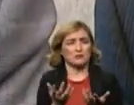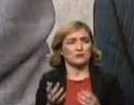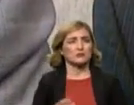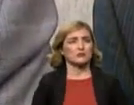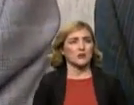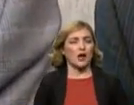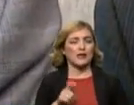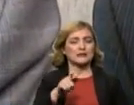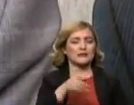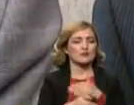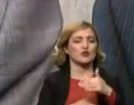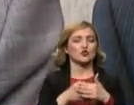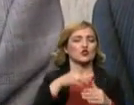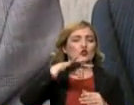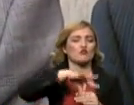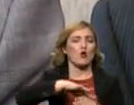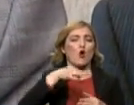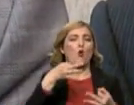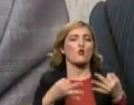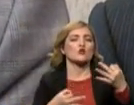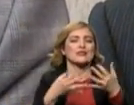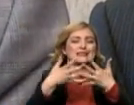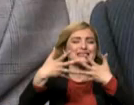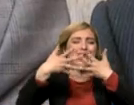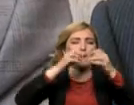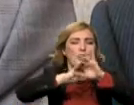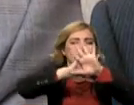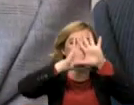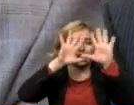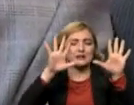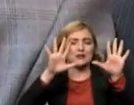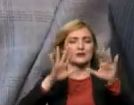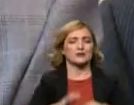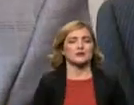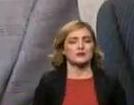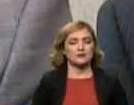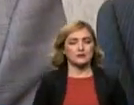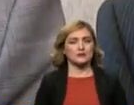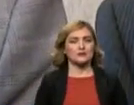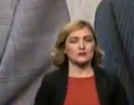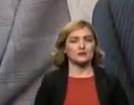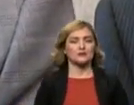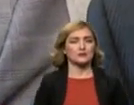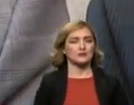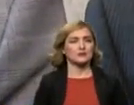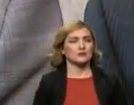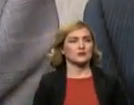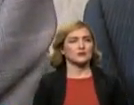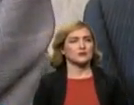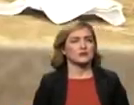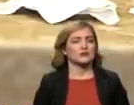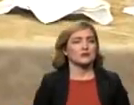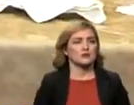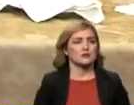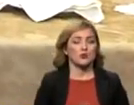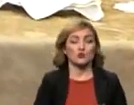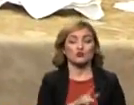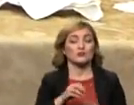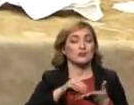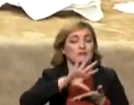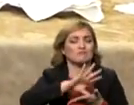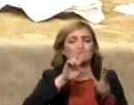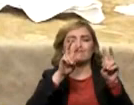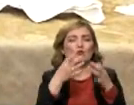tener un proceso electoral justo y transparente, así lo demandan, y esta responsabilidad va hacia la Asamblea Nacional. Uno de los